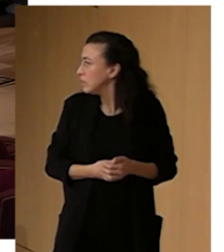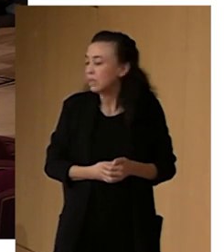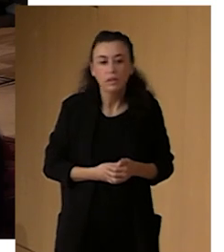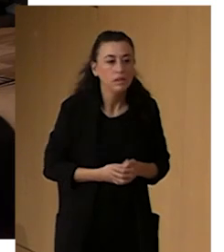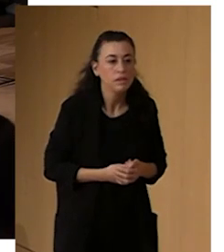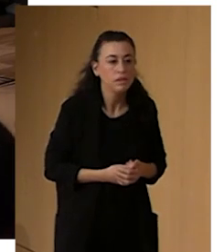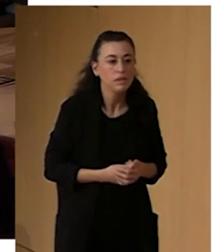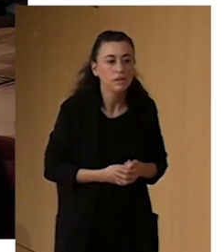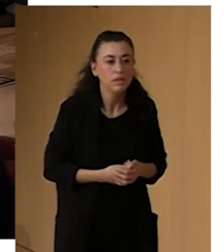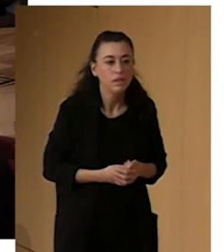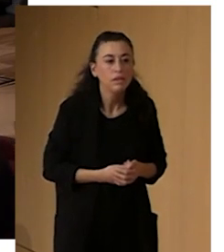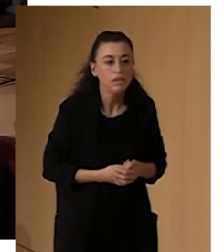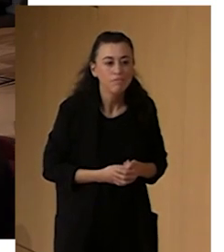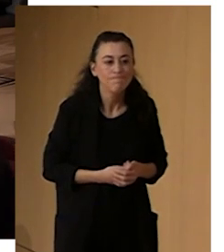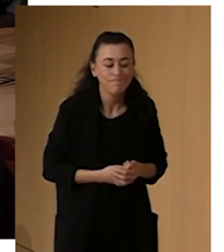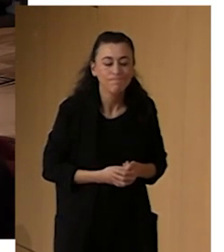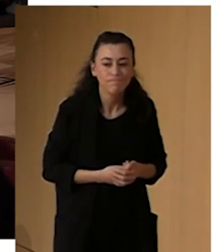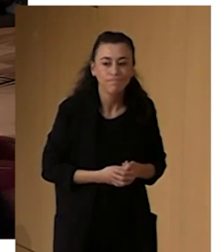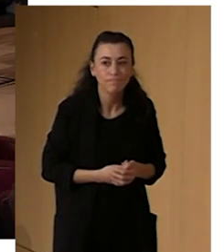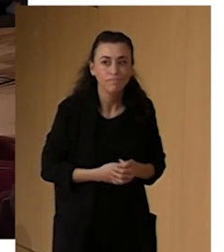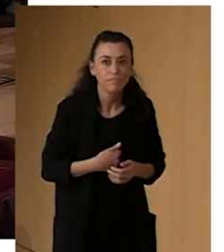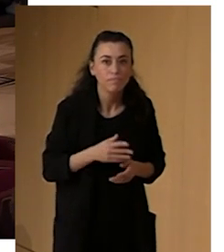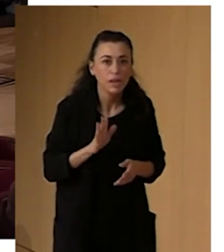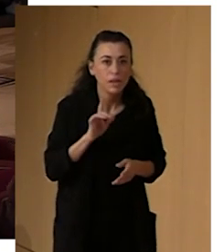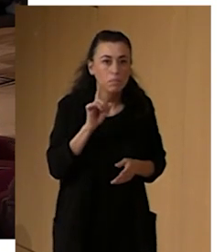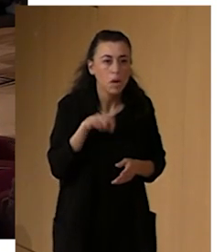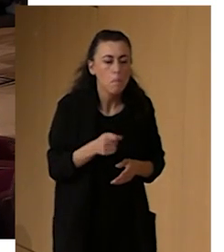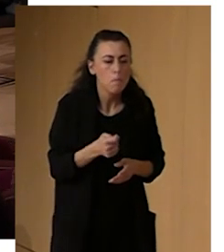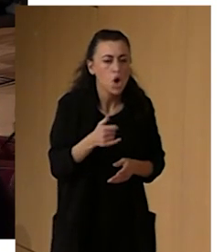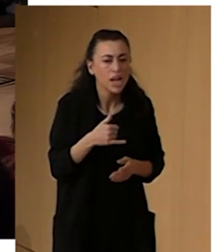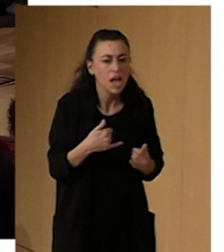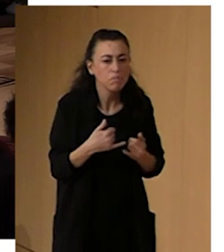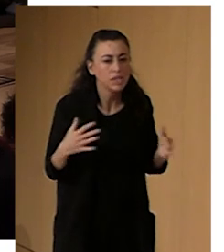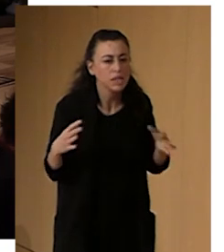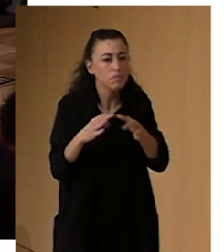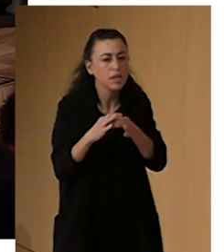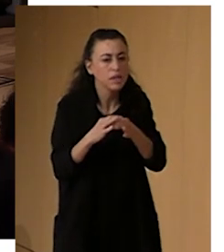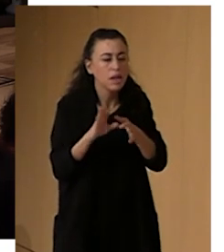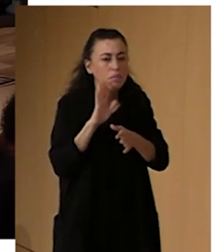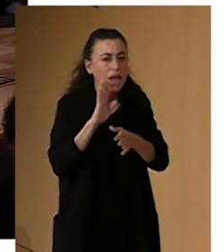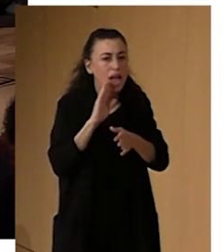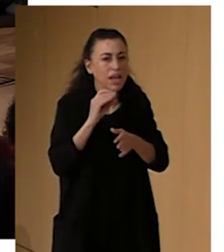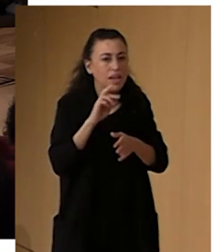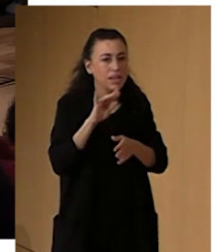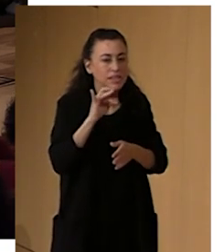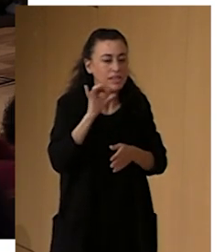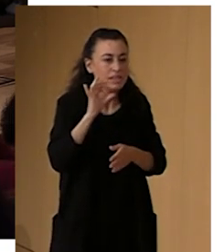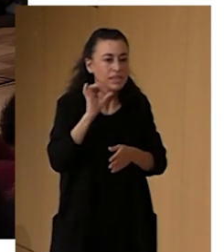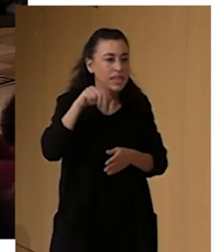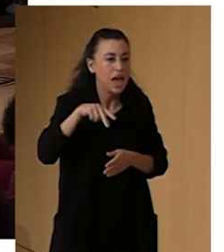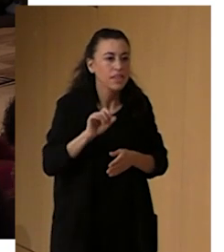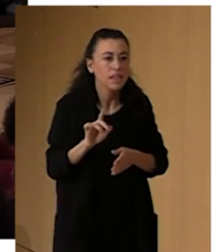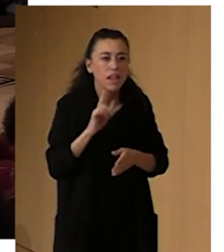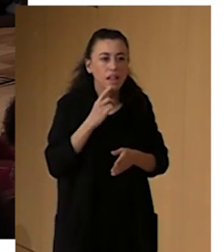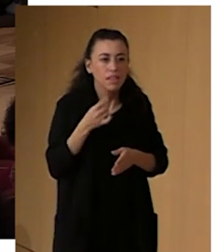Pablo e a ti un poco en la línea de de de Cristian como como fundación telefónica